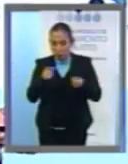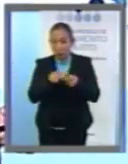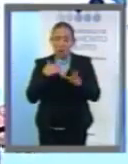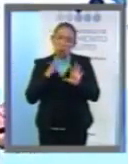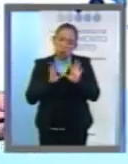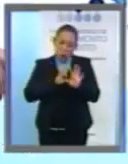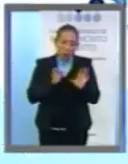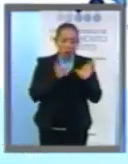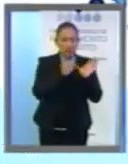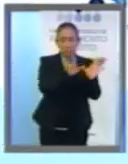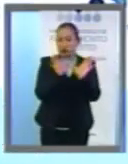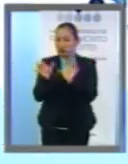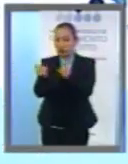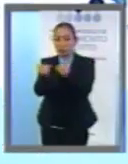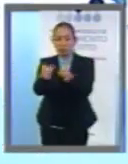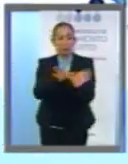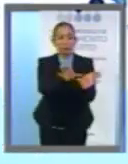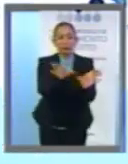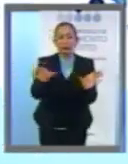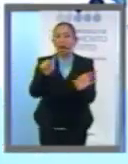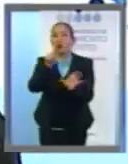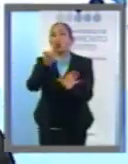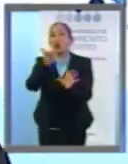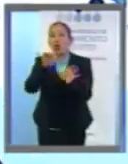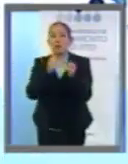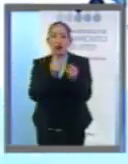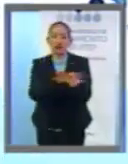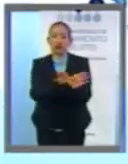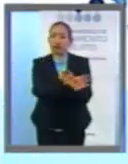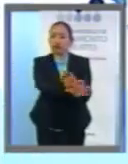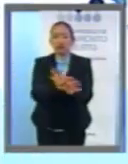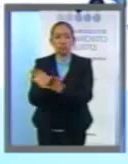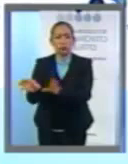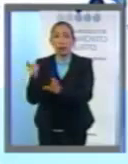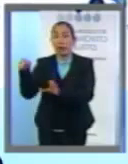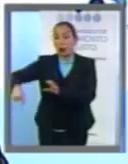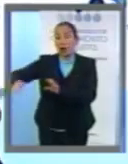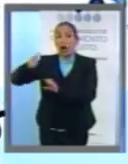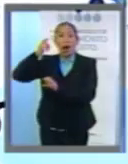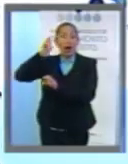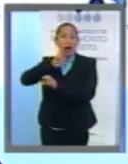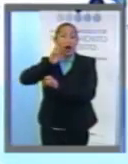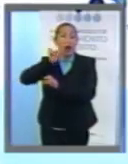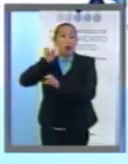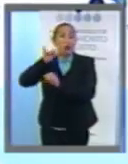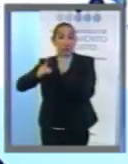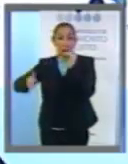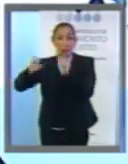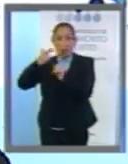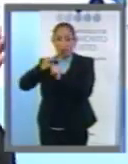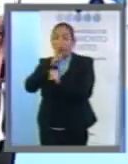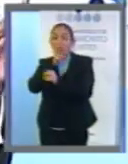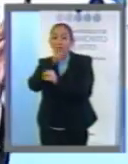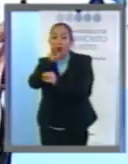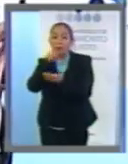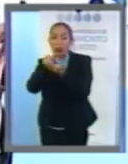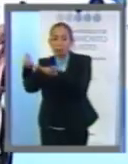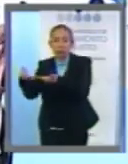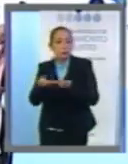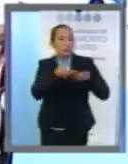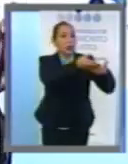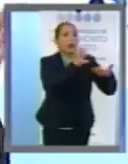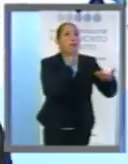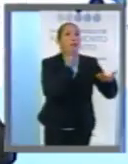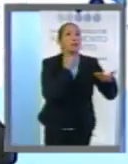podía tener y se podía asegurar que el informe de la Auditoría Superior, siendo autónomo o independiente, se canalizara a la Cámara